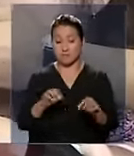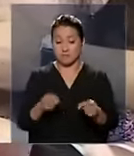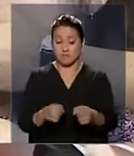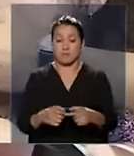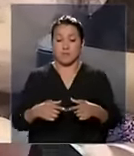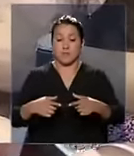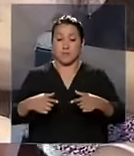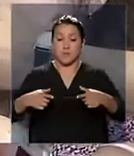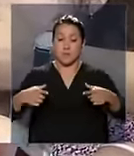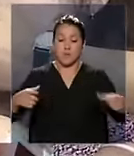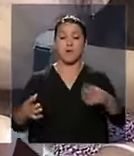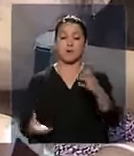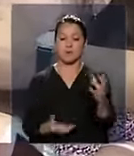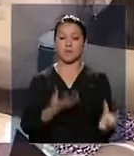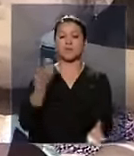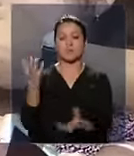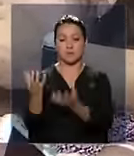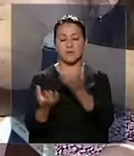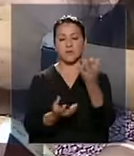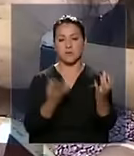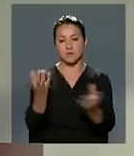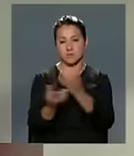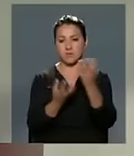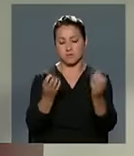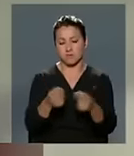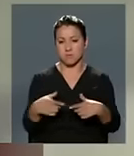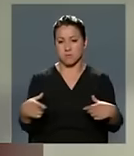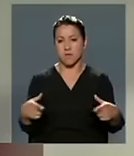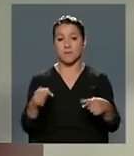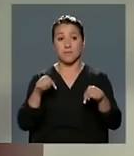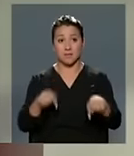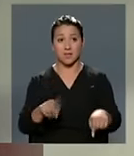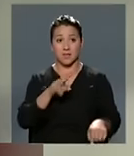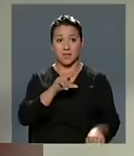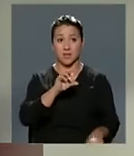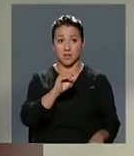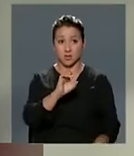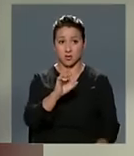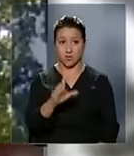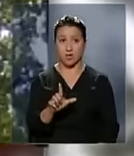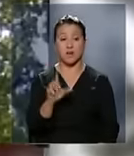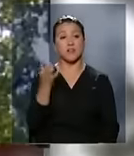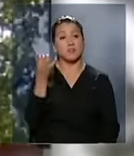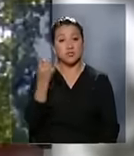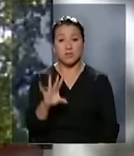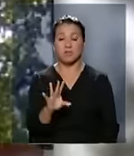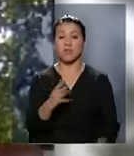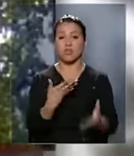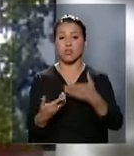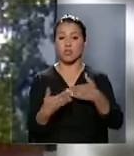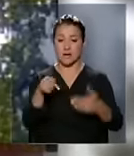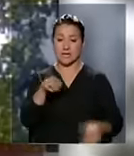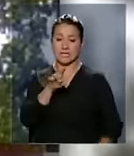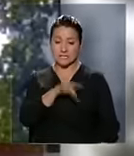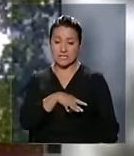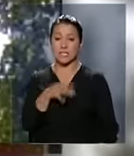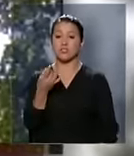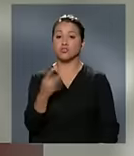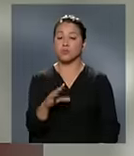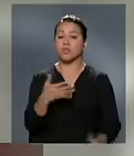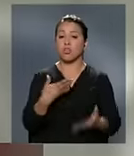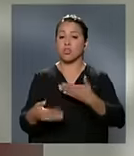en la medida que los incendios aún siguen activos. Este es el ruil, especie nativa únicamente presente en Chile, solo en